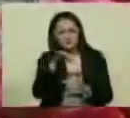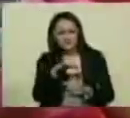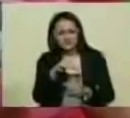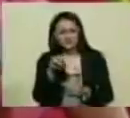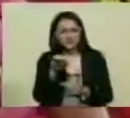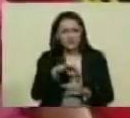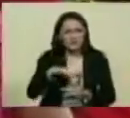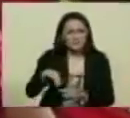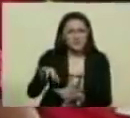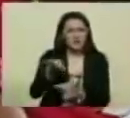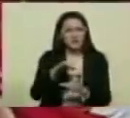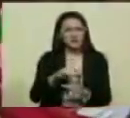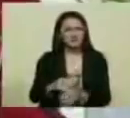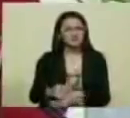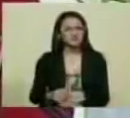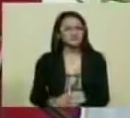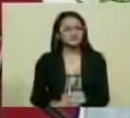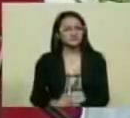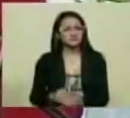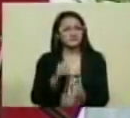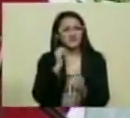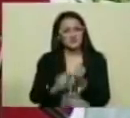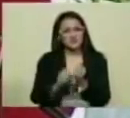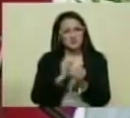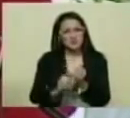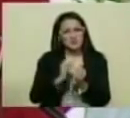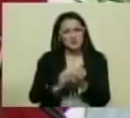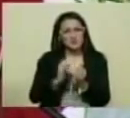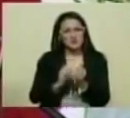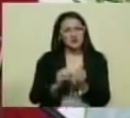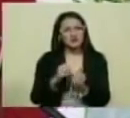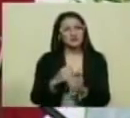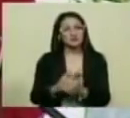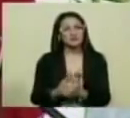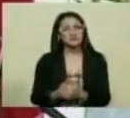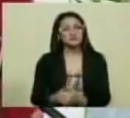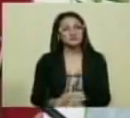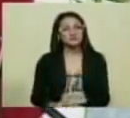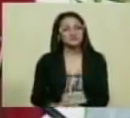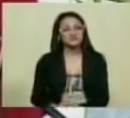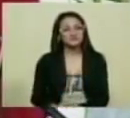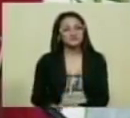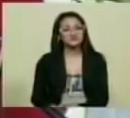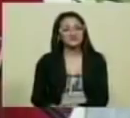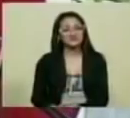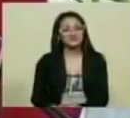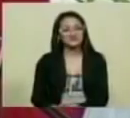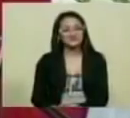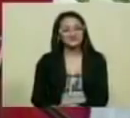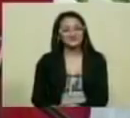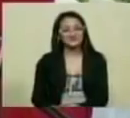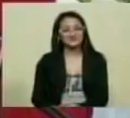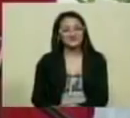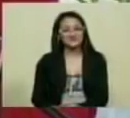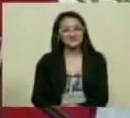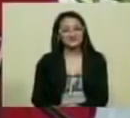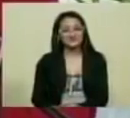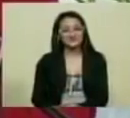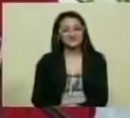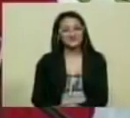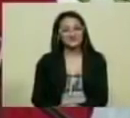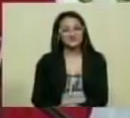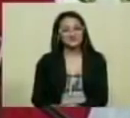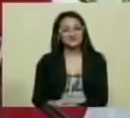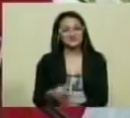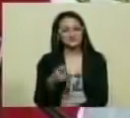el que sabe. Todos en verdad tenemos. Lo que pasa es que la burguesía se siente avergonzada por ese